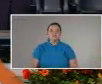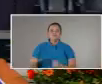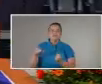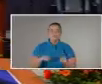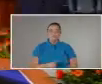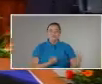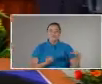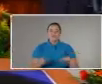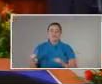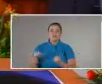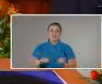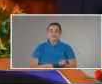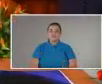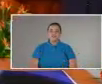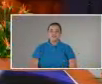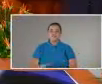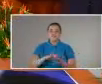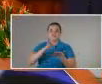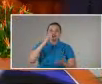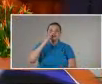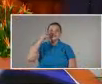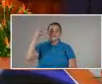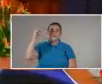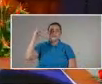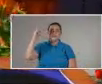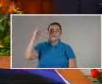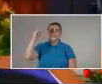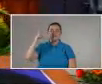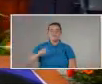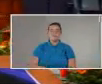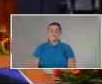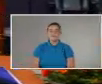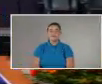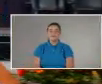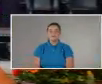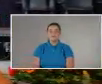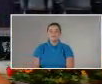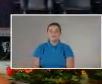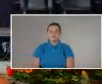Aleluya. Gloria al Señor. Bueno,